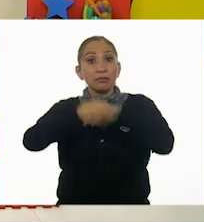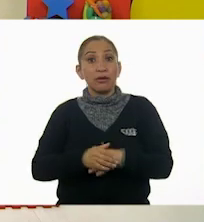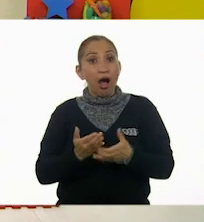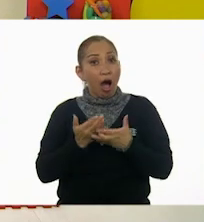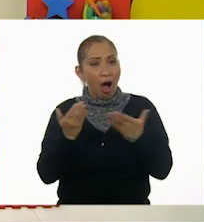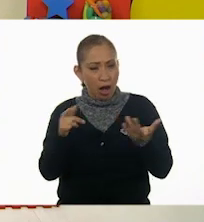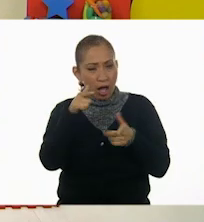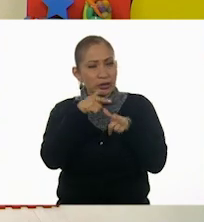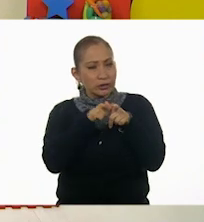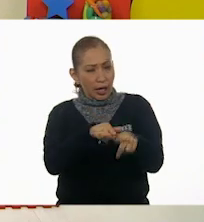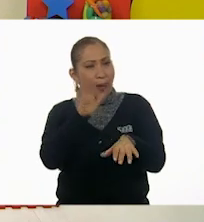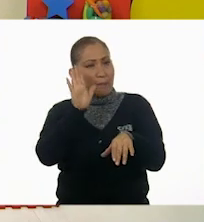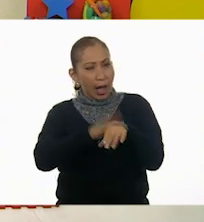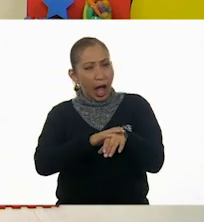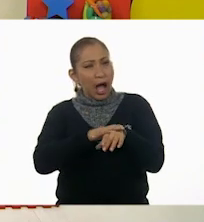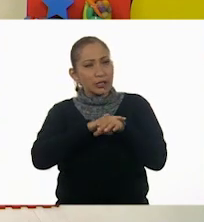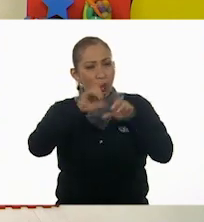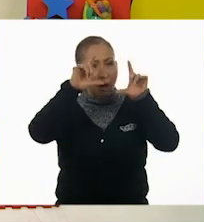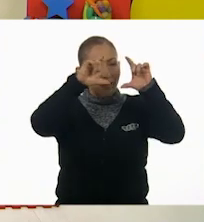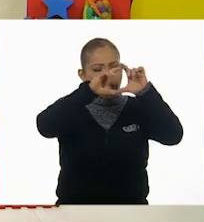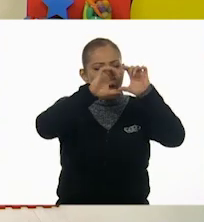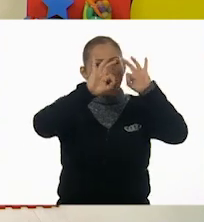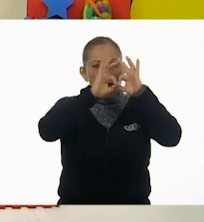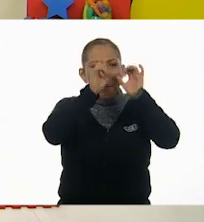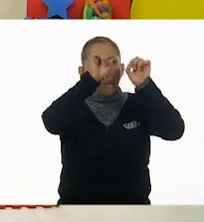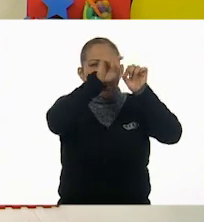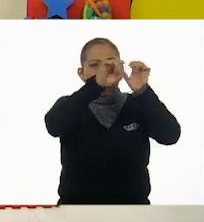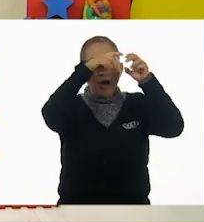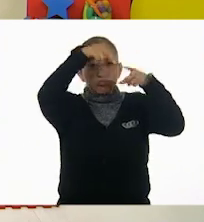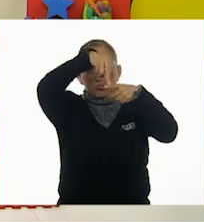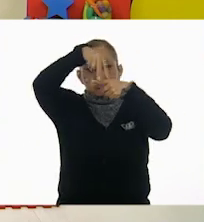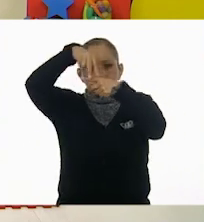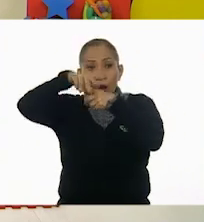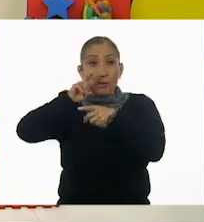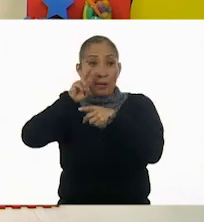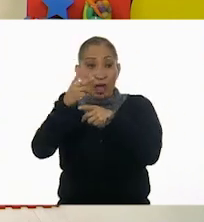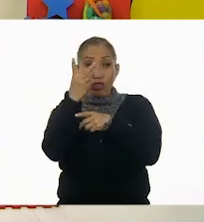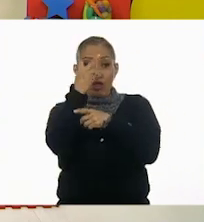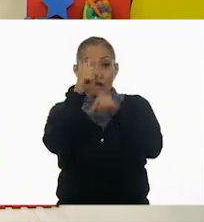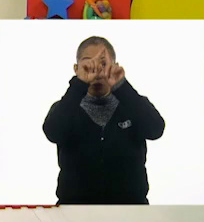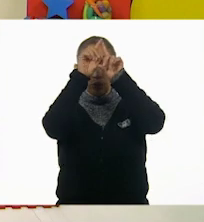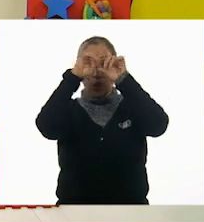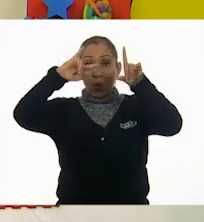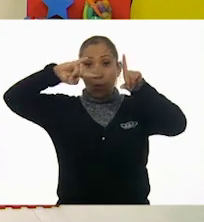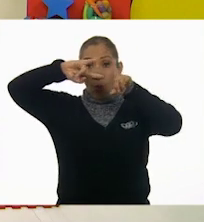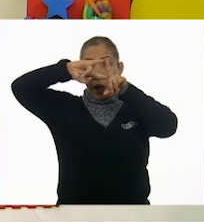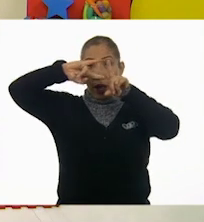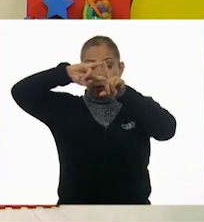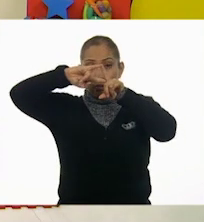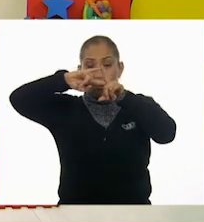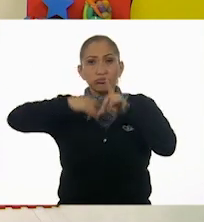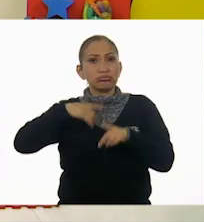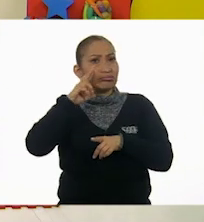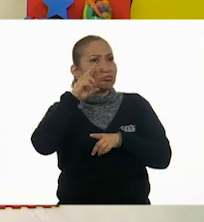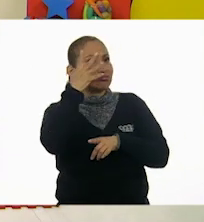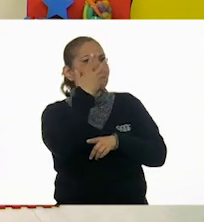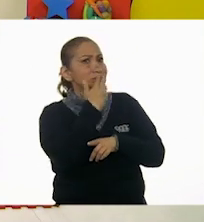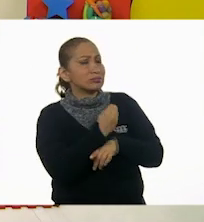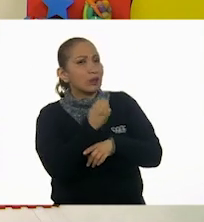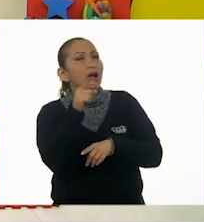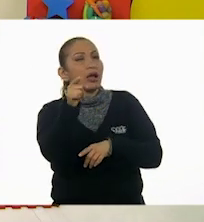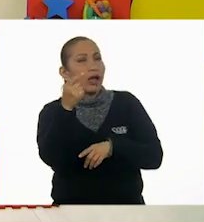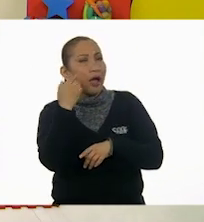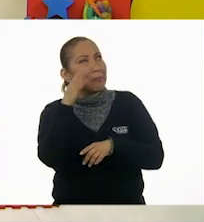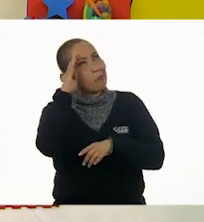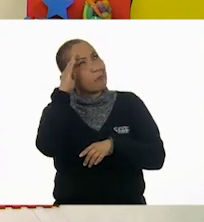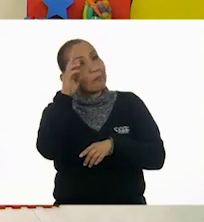Ahora, sigamos haciendo patrones. ¿Tenemos estos cuadros bicolor? ¡Sí! ¡Qué lindos! Oigan, ¿qué